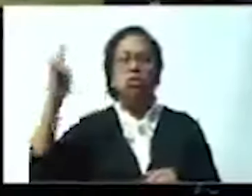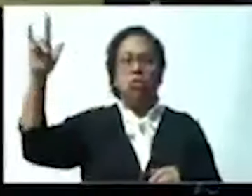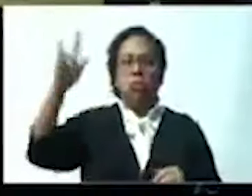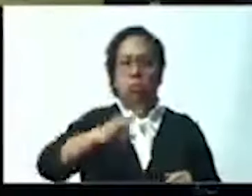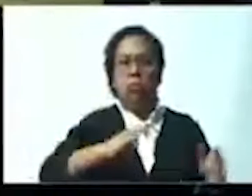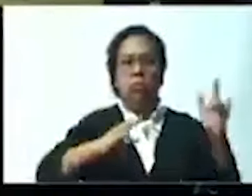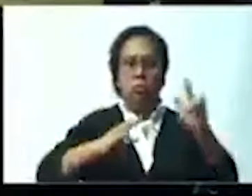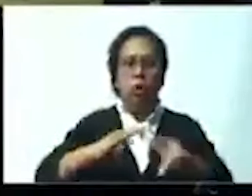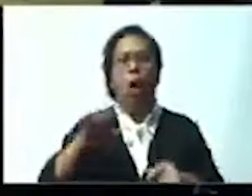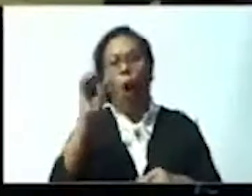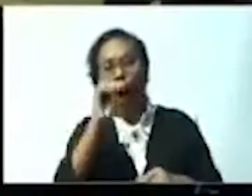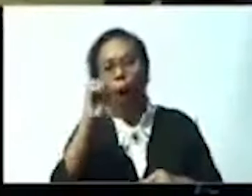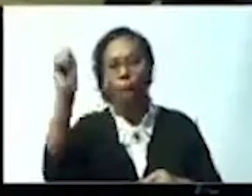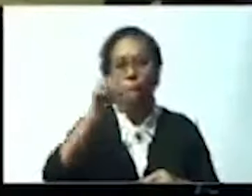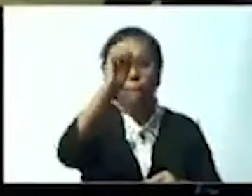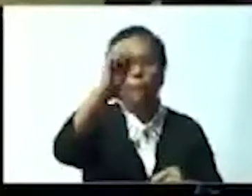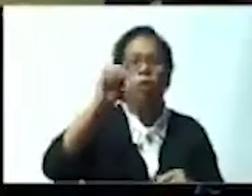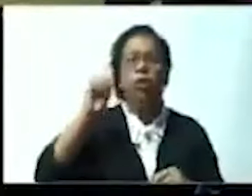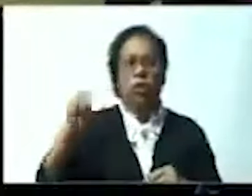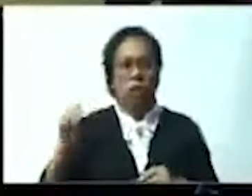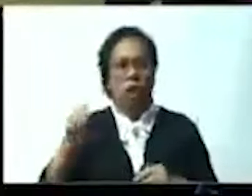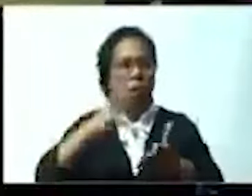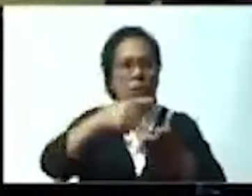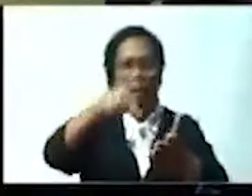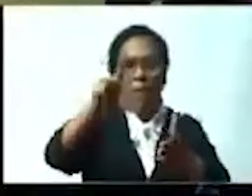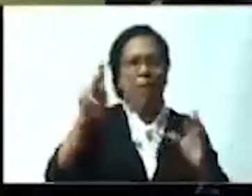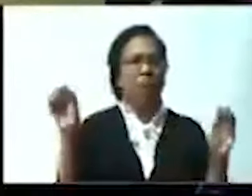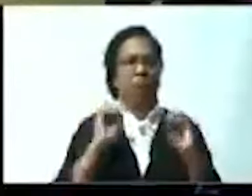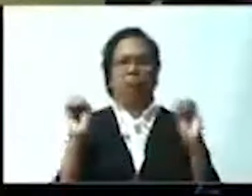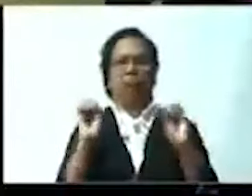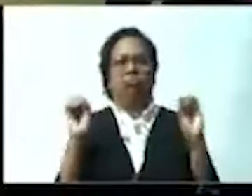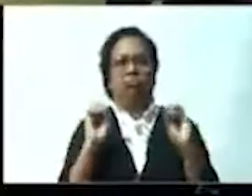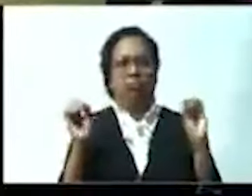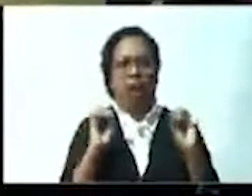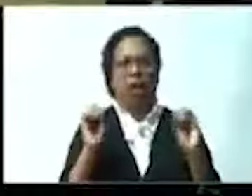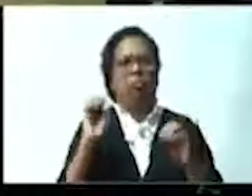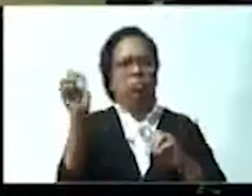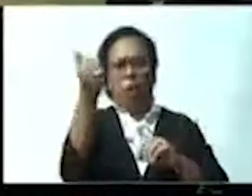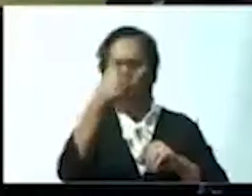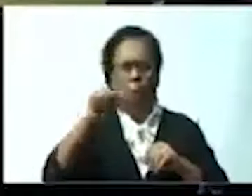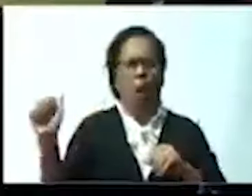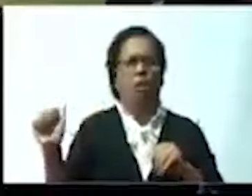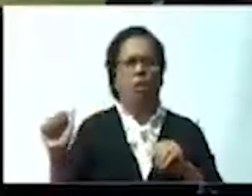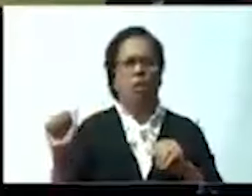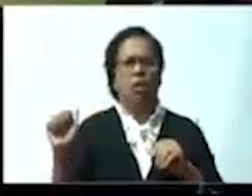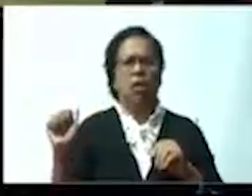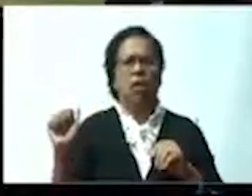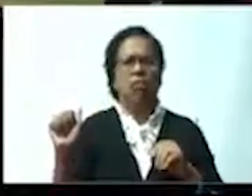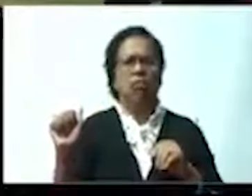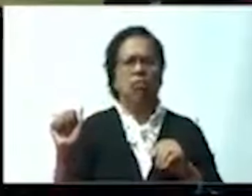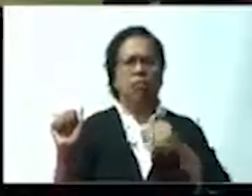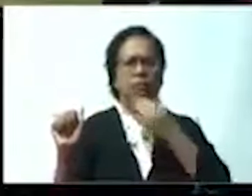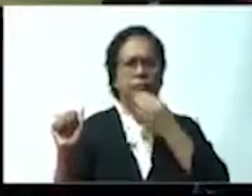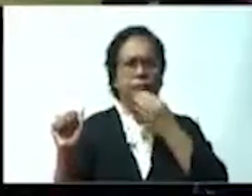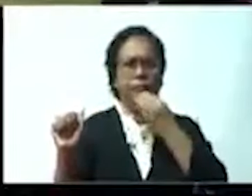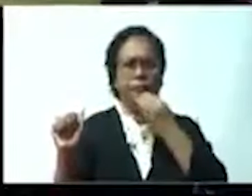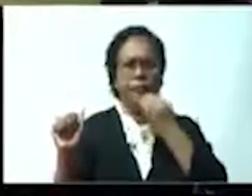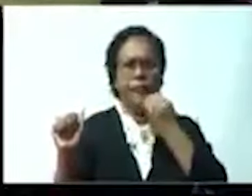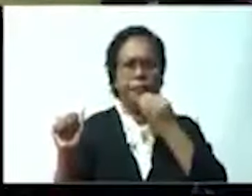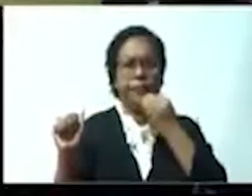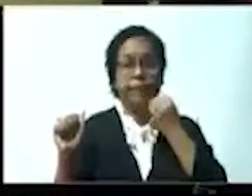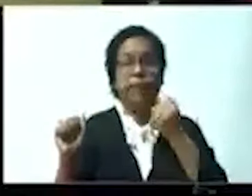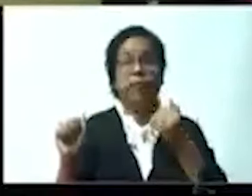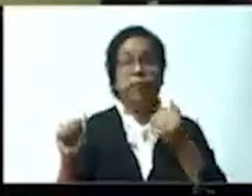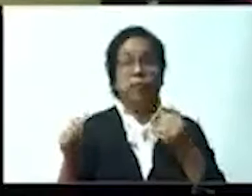tasas, comisiones, recargos cambiarios, otras obligaciones de cualquier tipo de naturaleza, actualmente aplicable o aplicable en